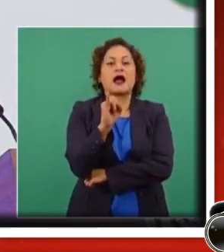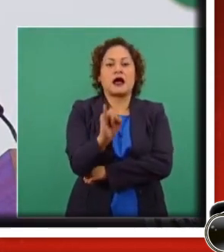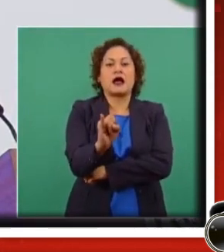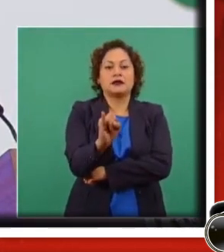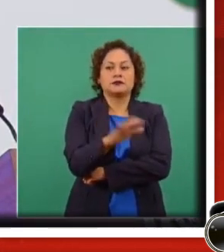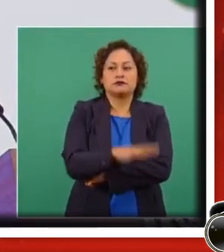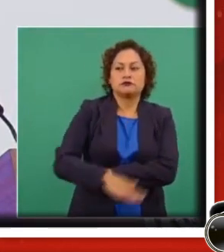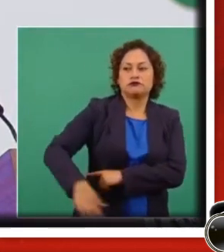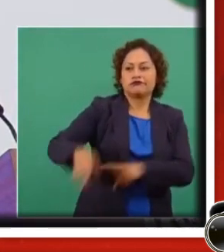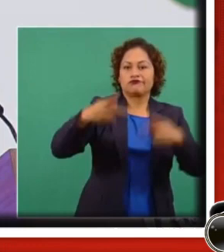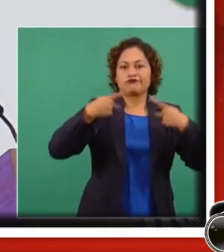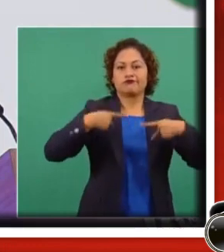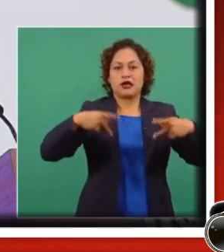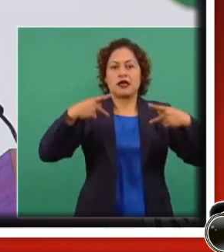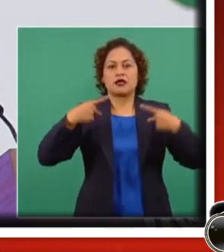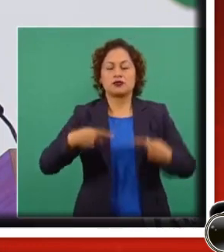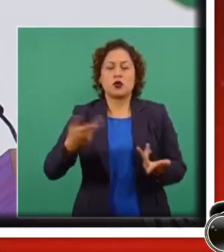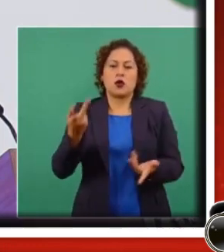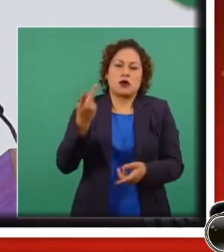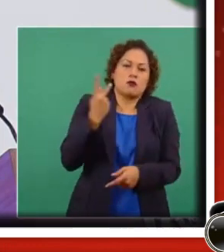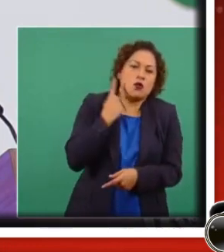la política, en el periodismo,